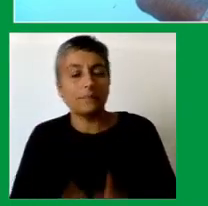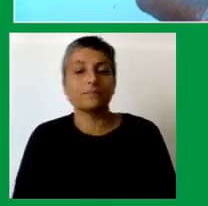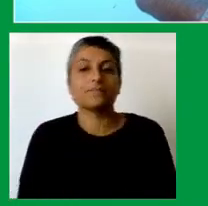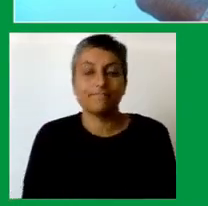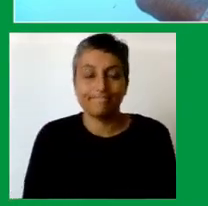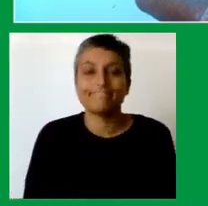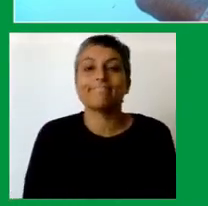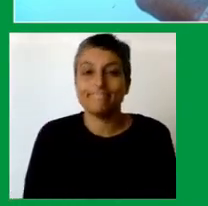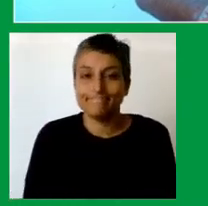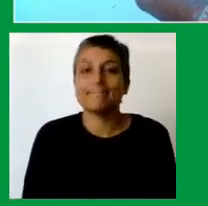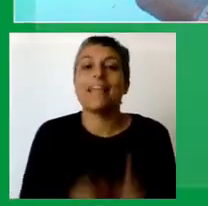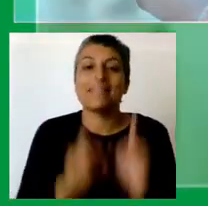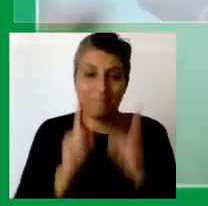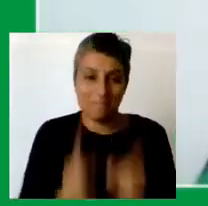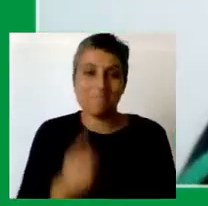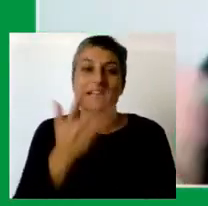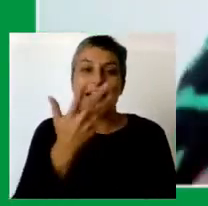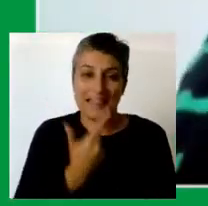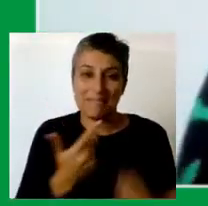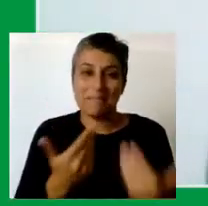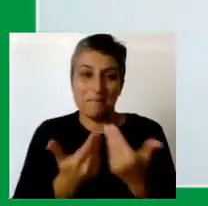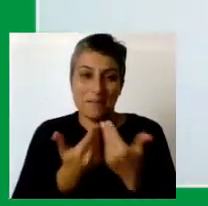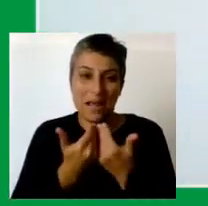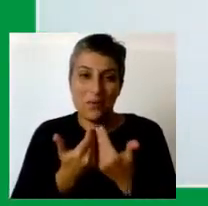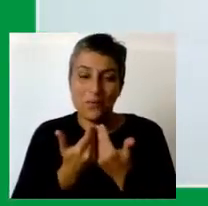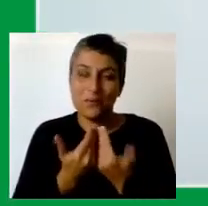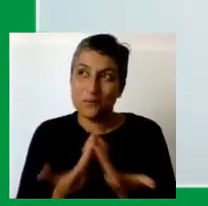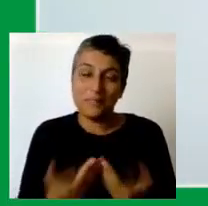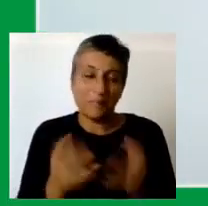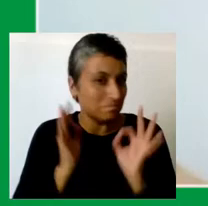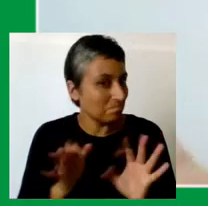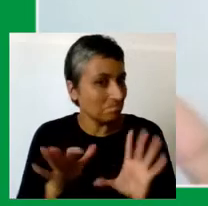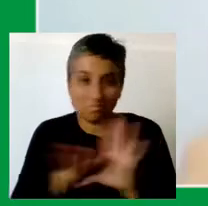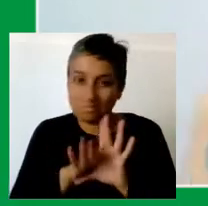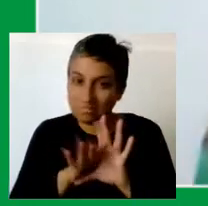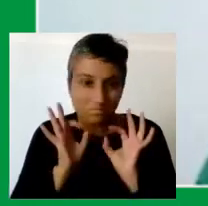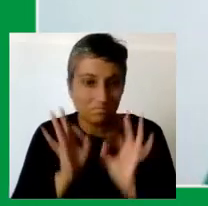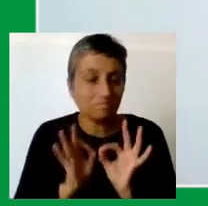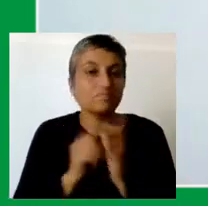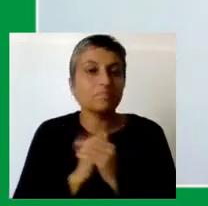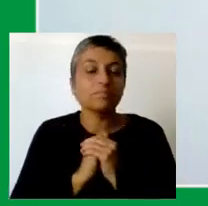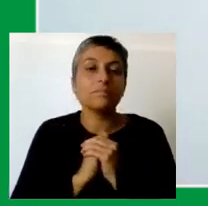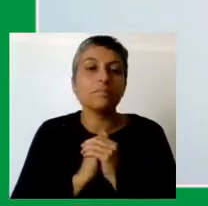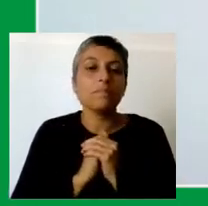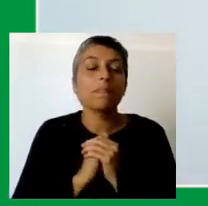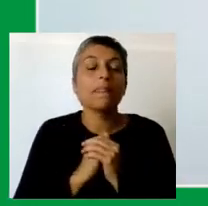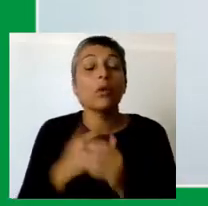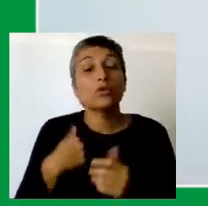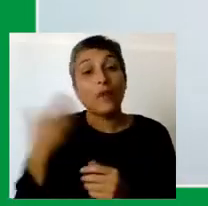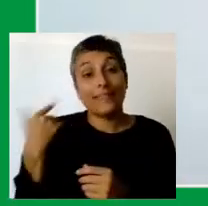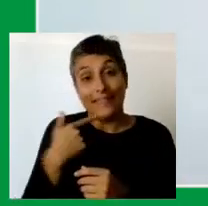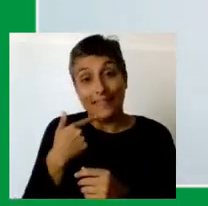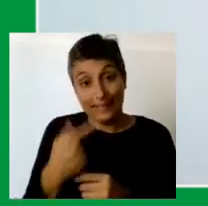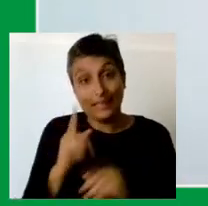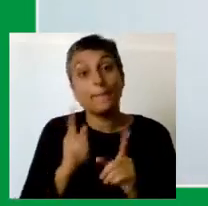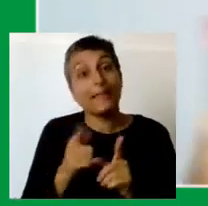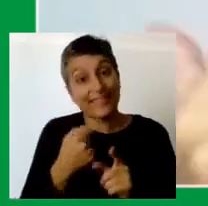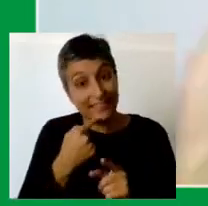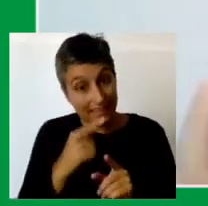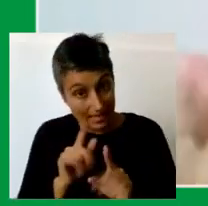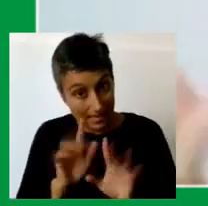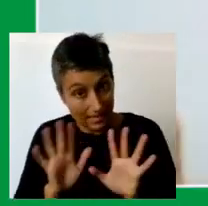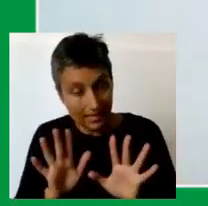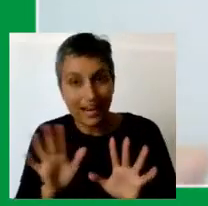También, me encanta la pregunta y me parece súper pertinente. Cuando dije eso, igual aclaré también que